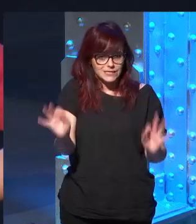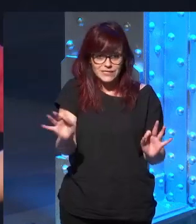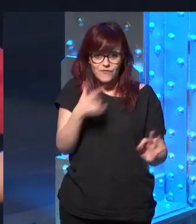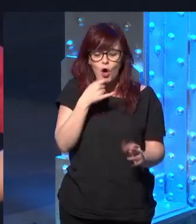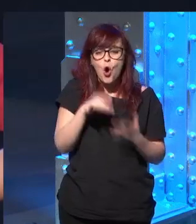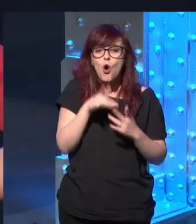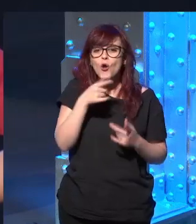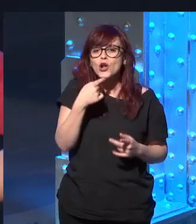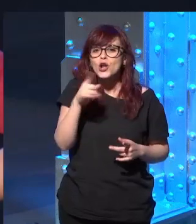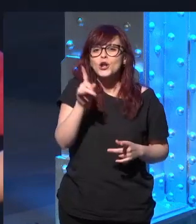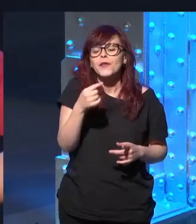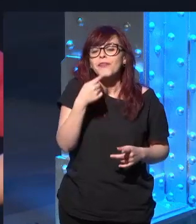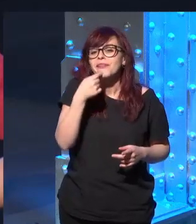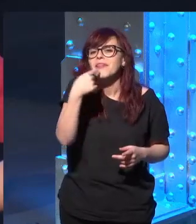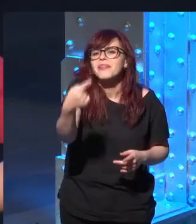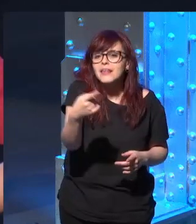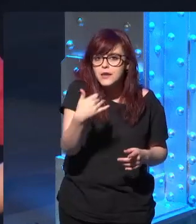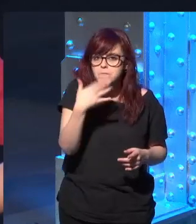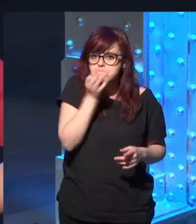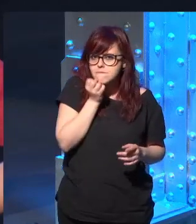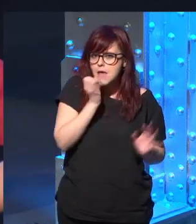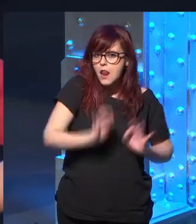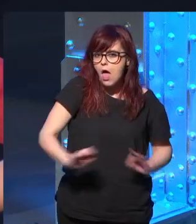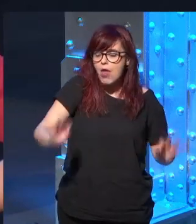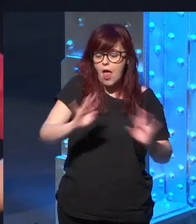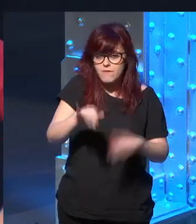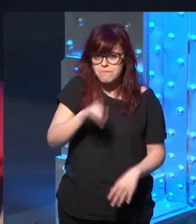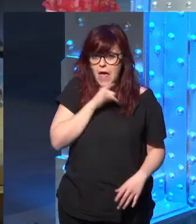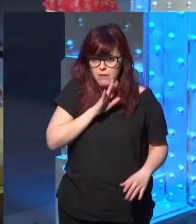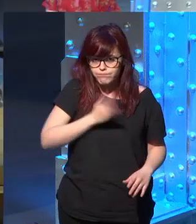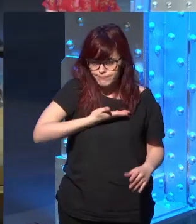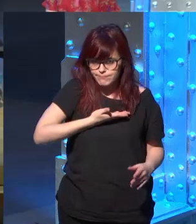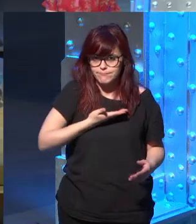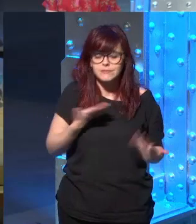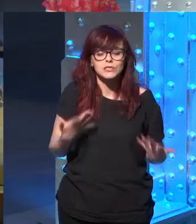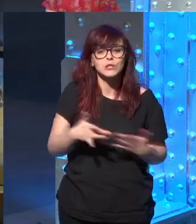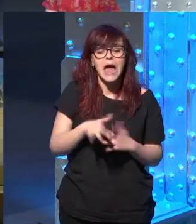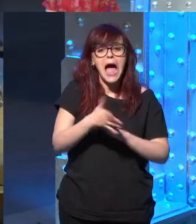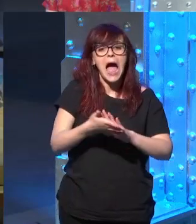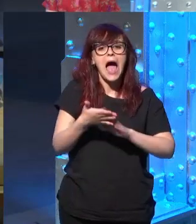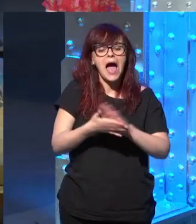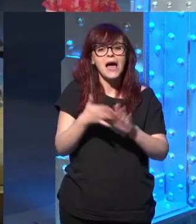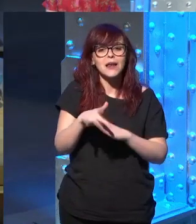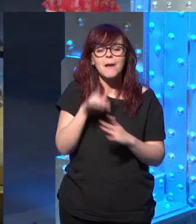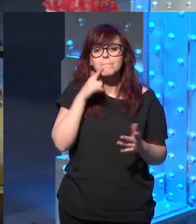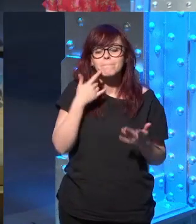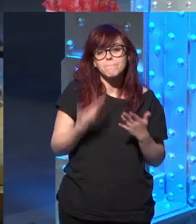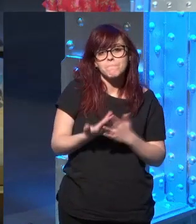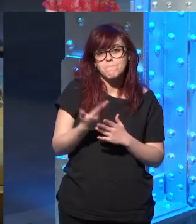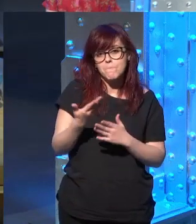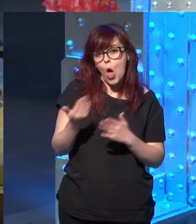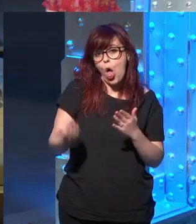O no decir. Ahora que ha salido la palabra de moda el